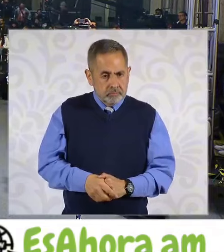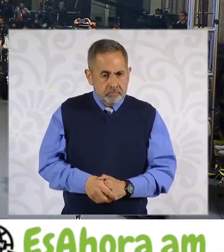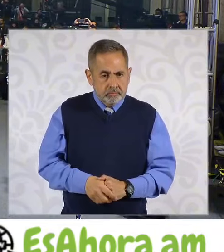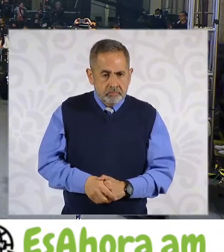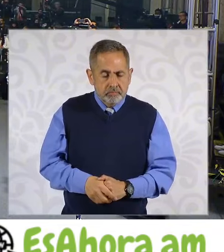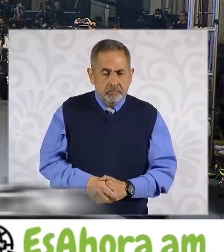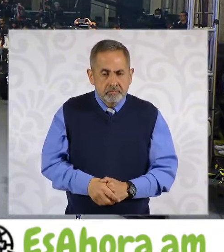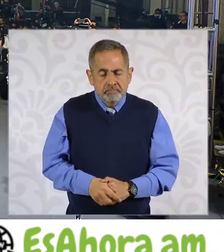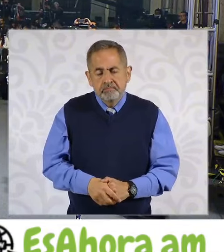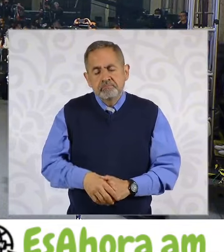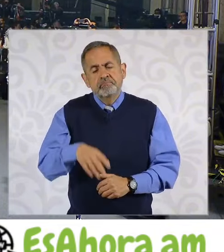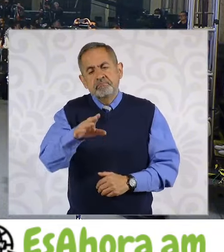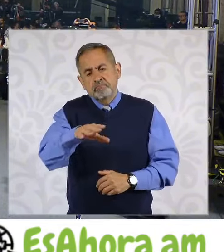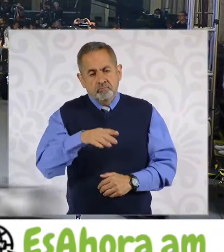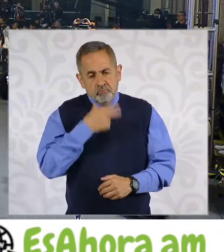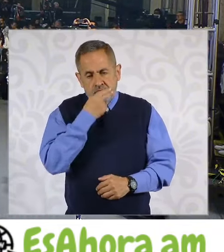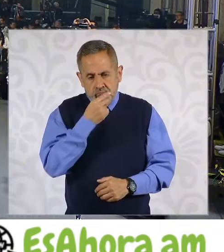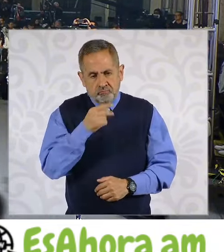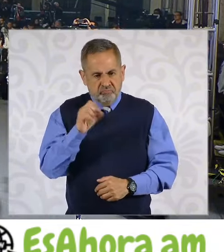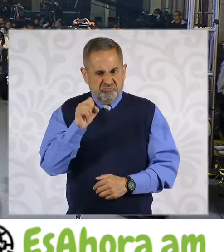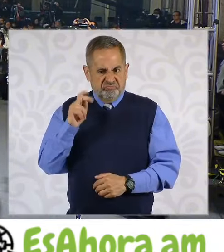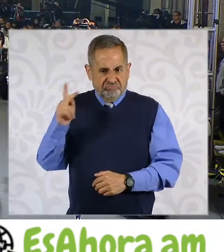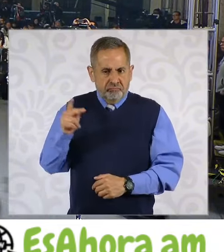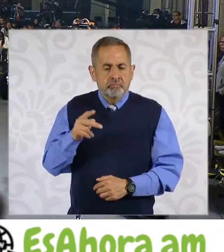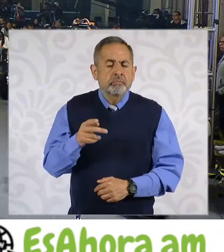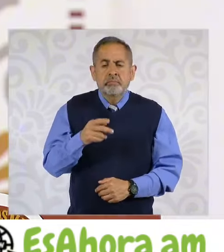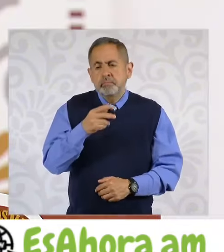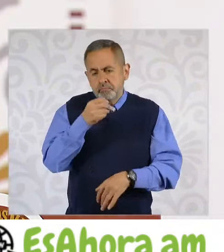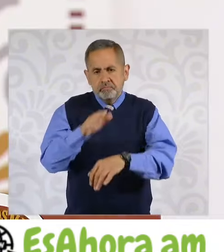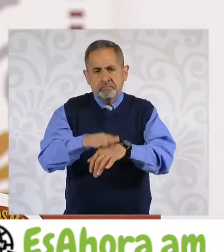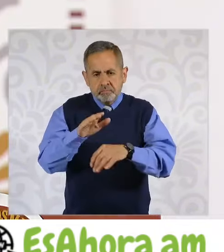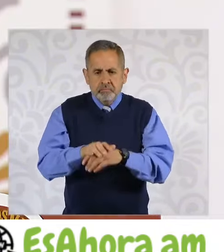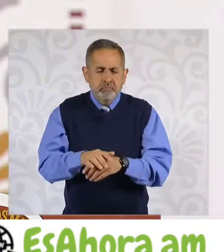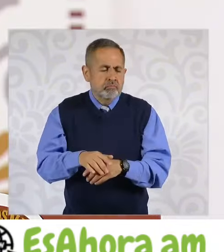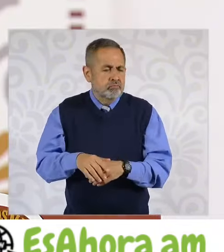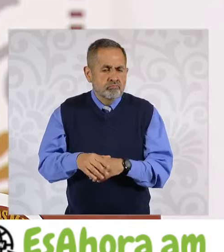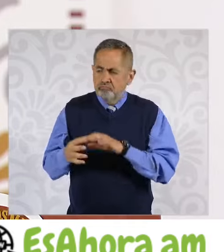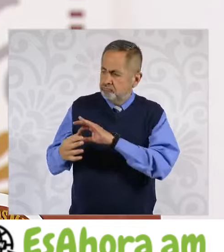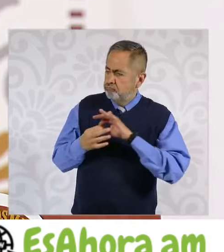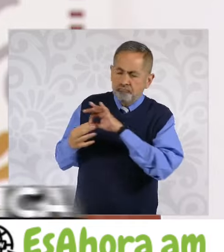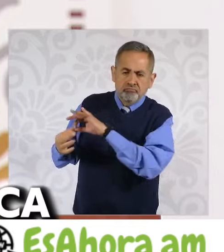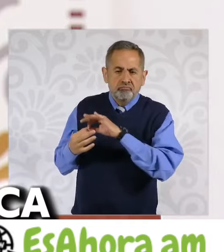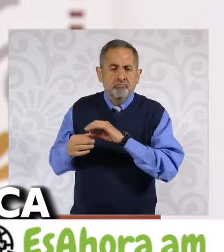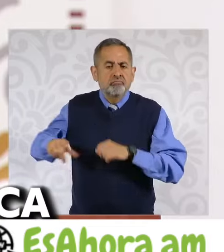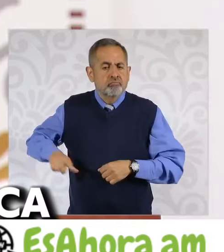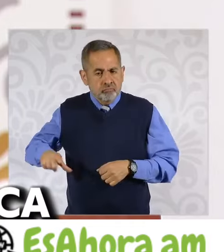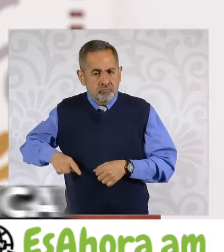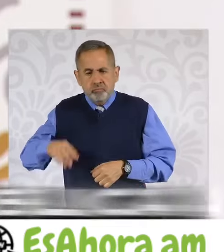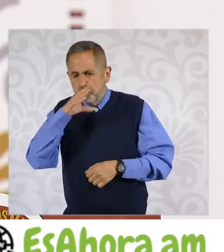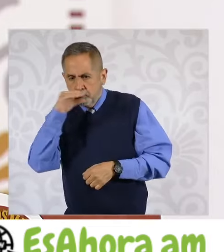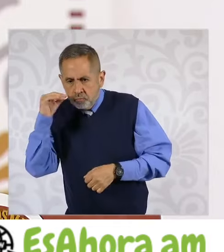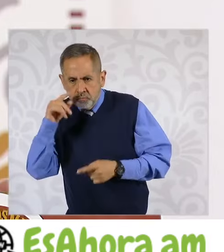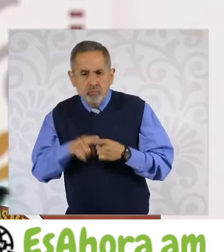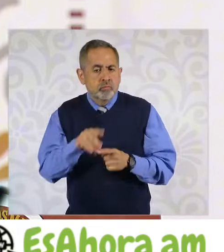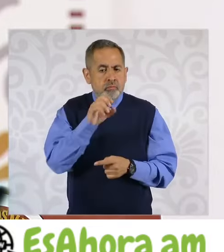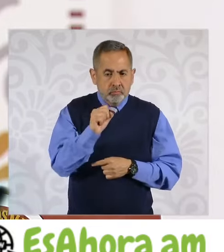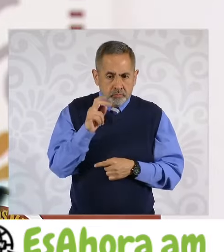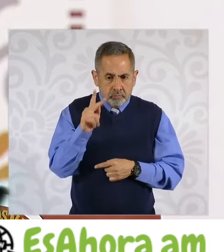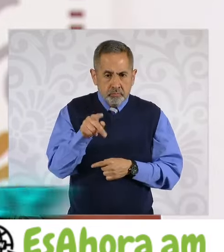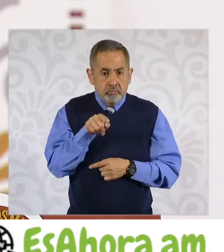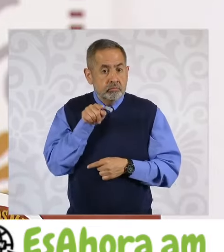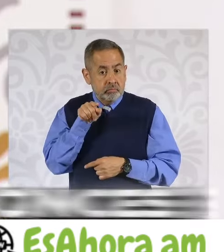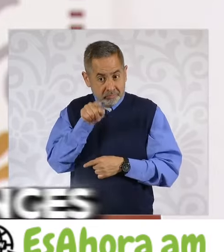Hay una gran cooperación con el gobierno de Cuba y la Secretaría de Educación Pública y esos médicos